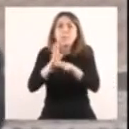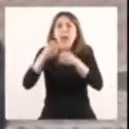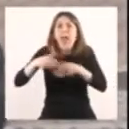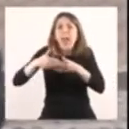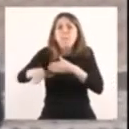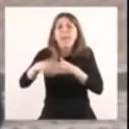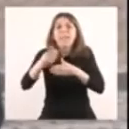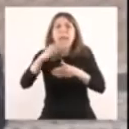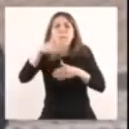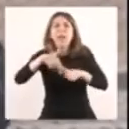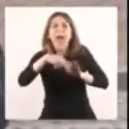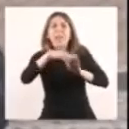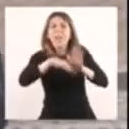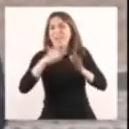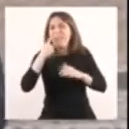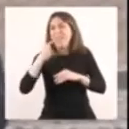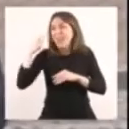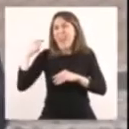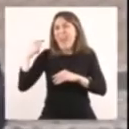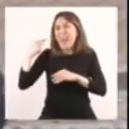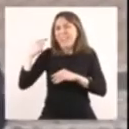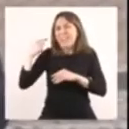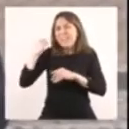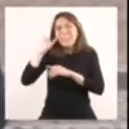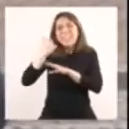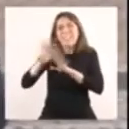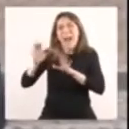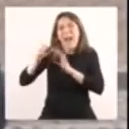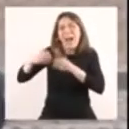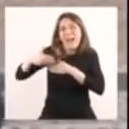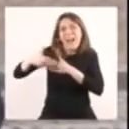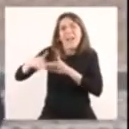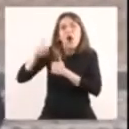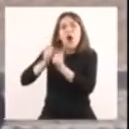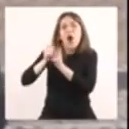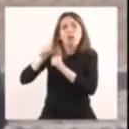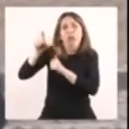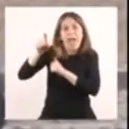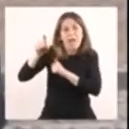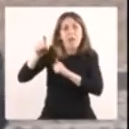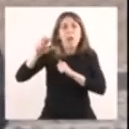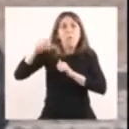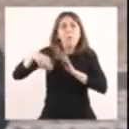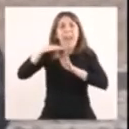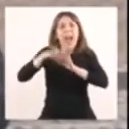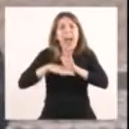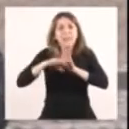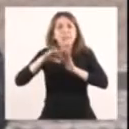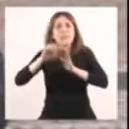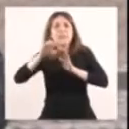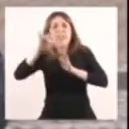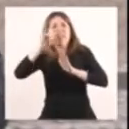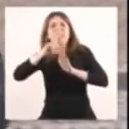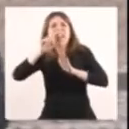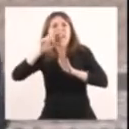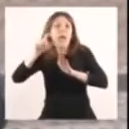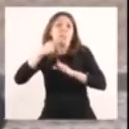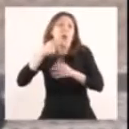Federal, que días atrás lo pusimos en marcha en Rosario, una zona muy afectada hoy en